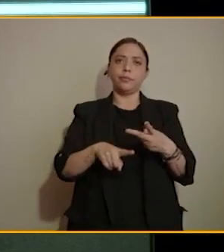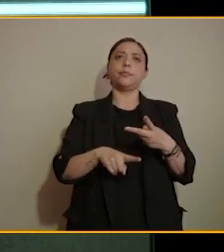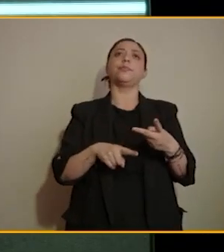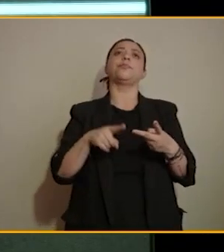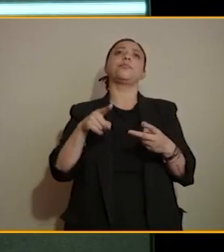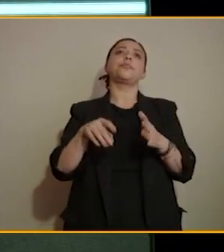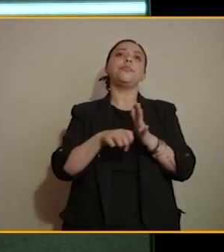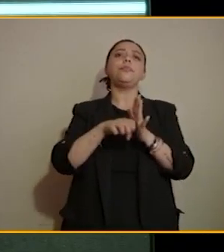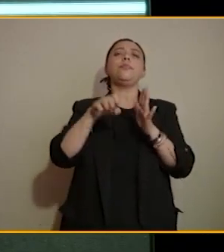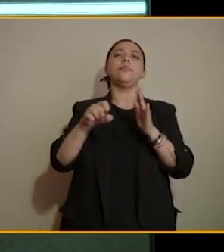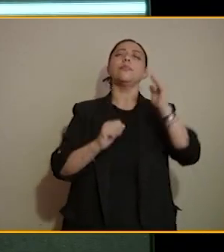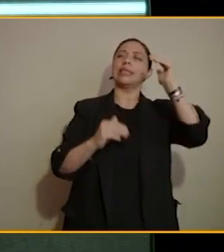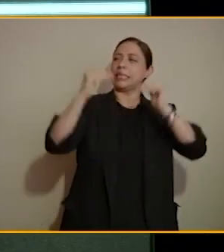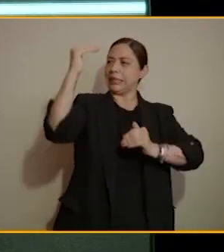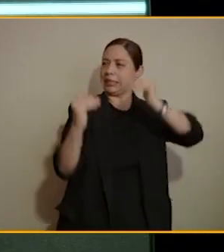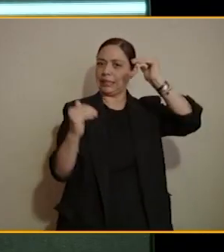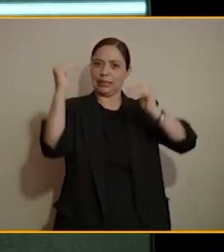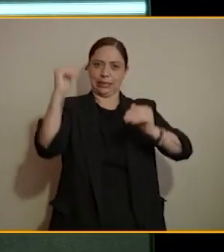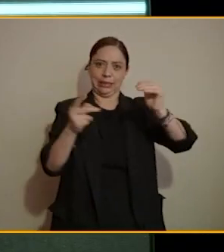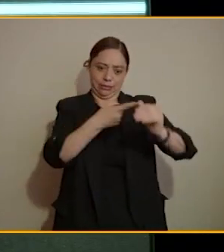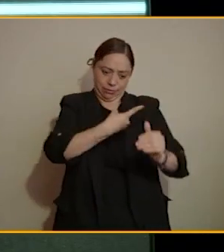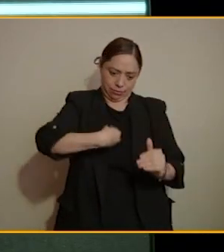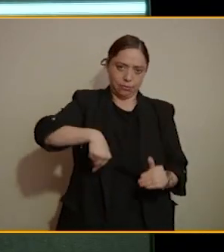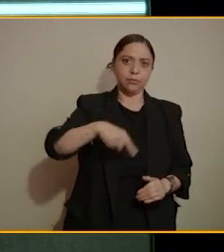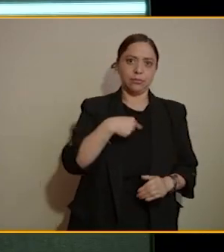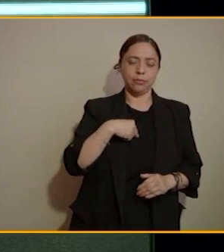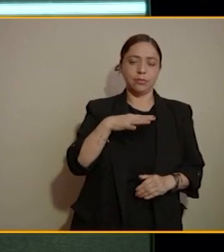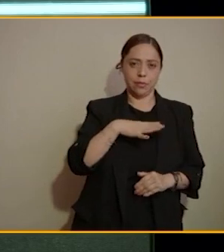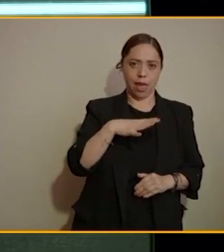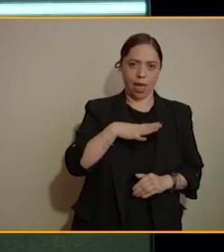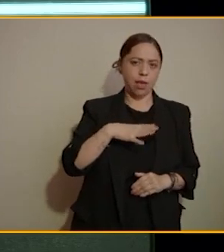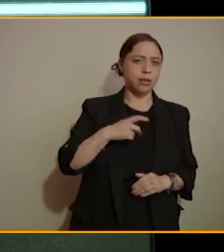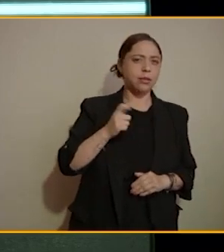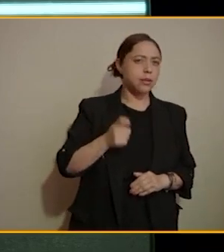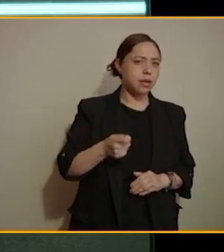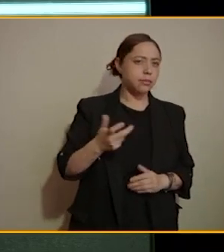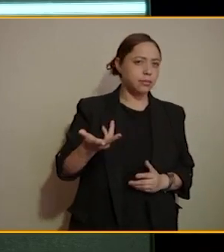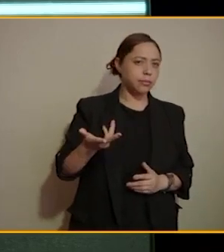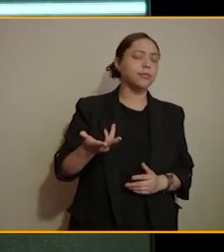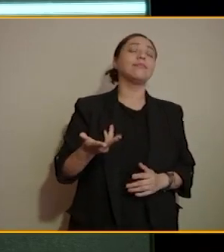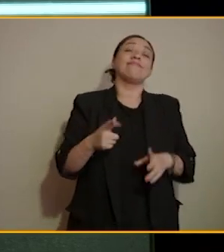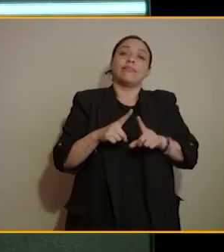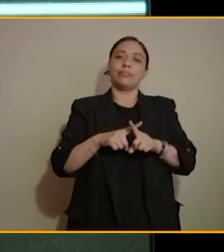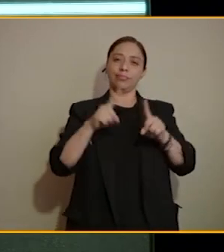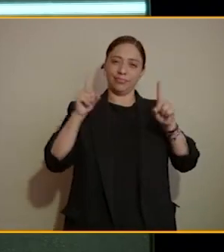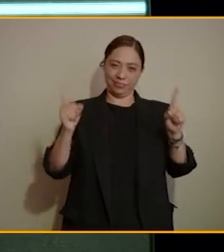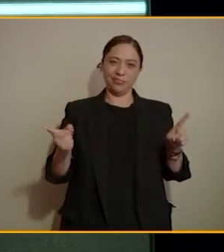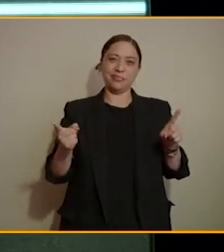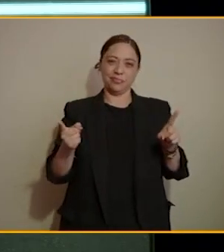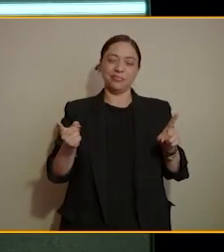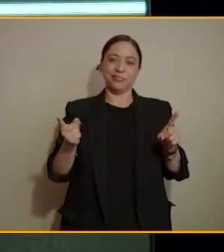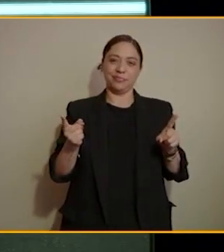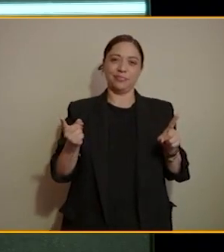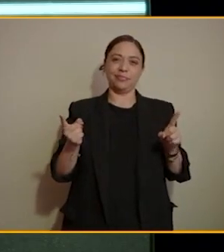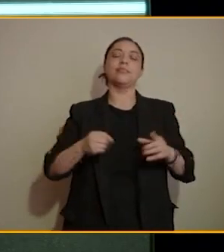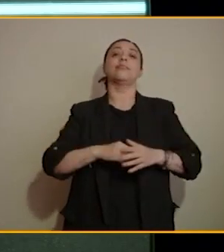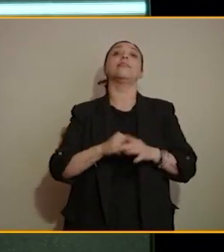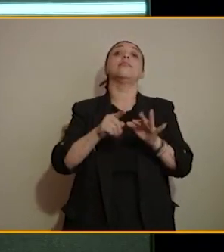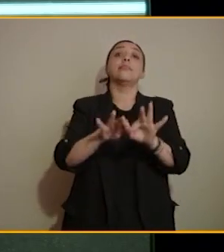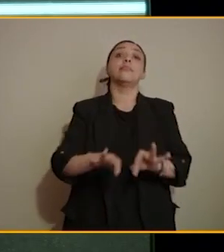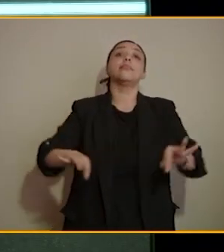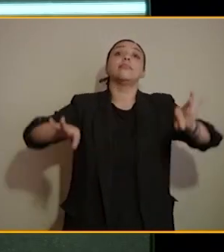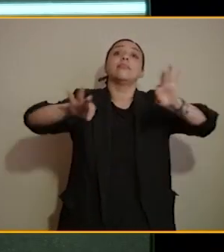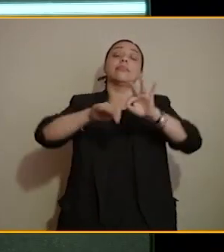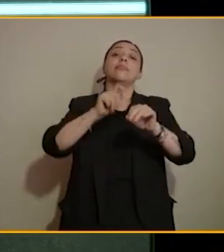esta desigualdad que nosotros tenemos en estas cadenas de valor van a ser distintos. Y justo es importante que